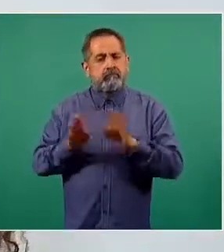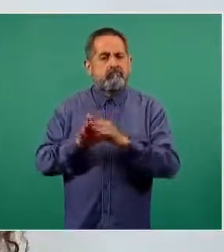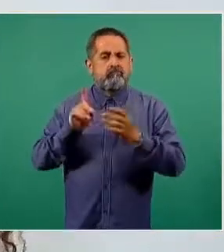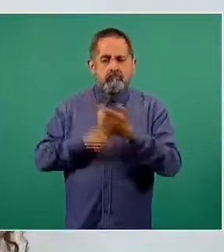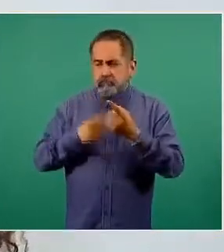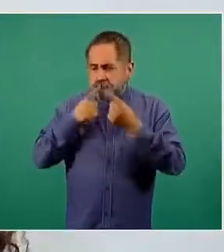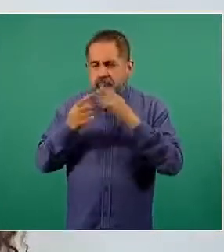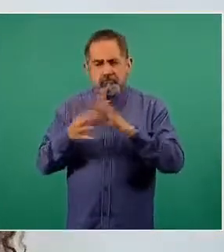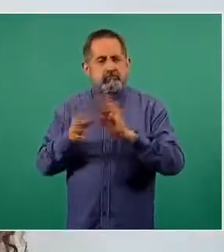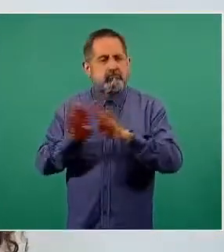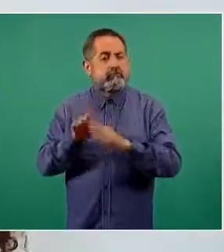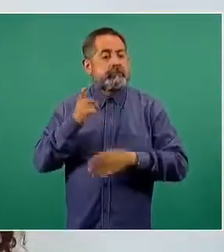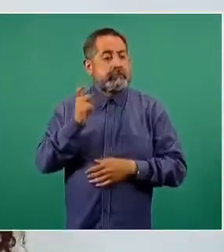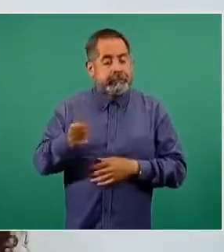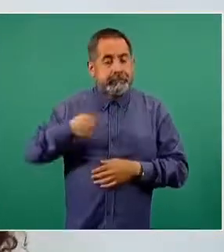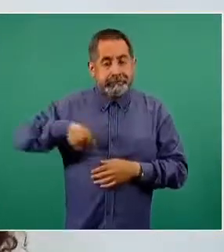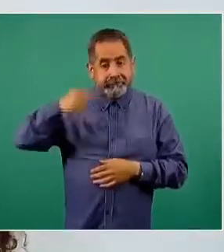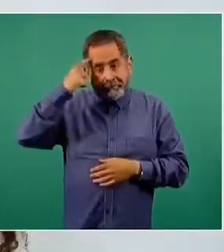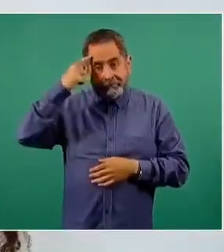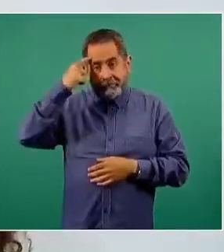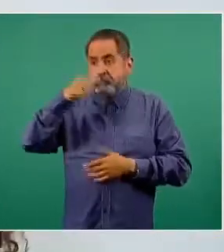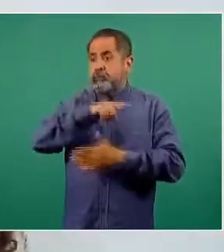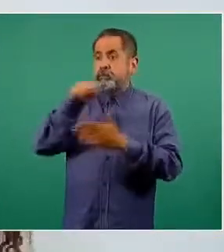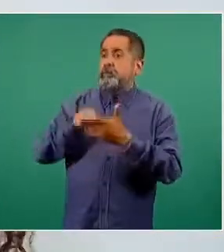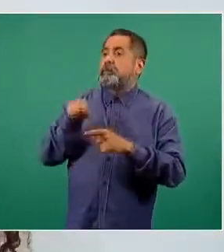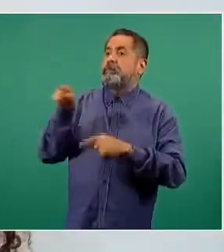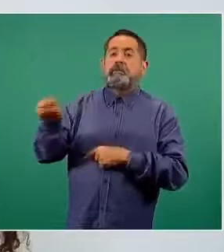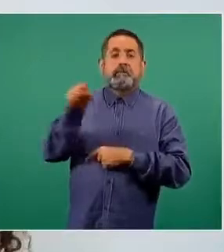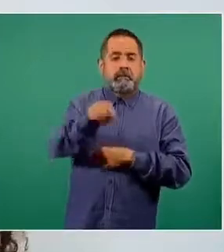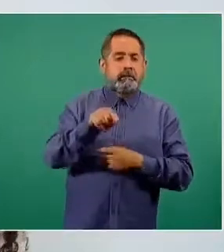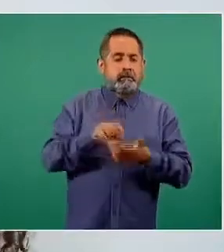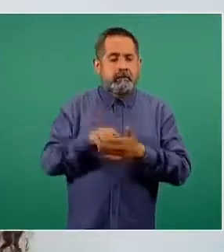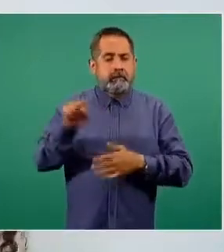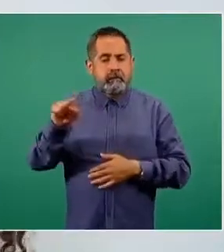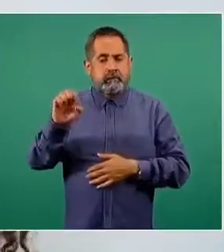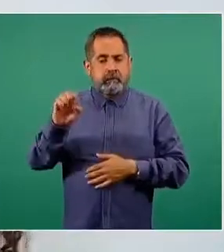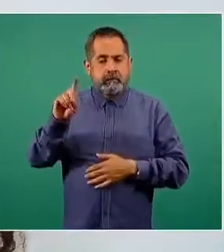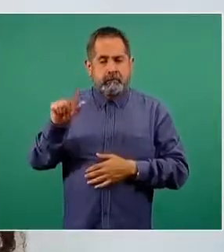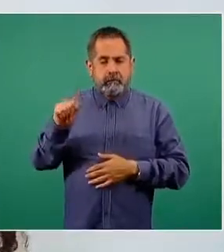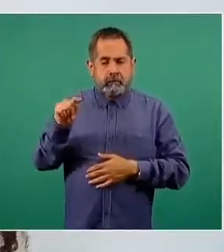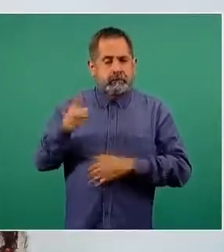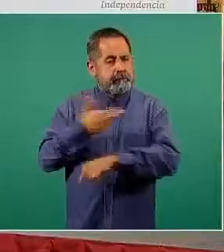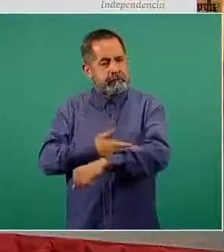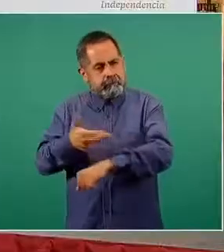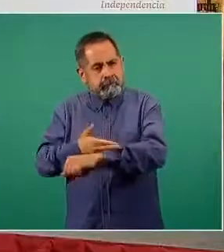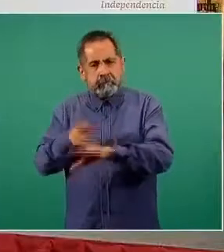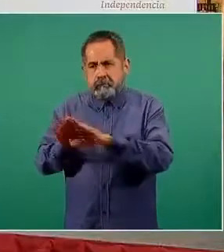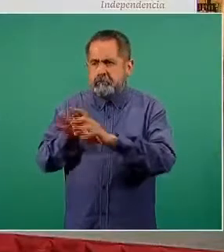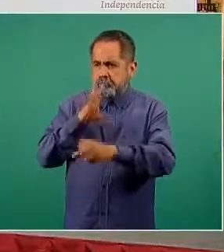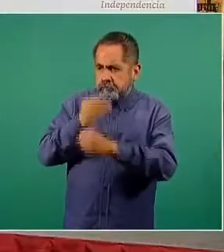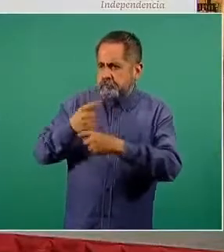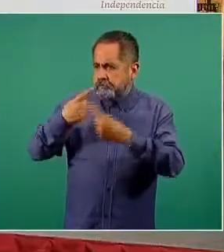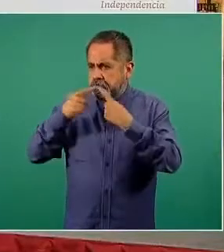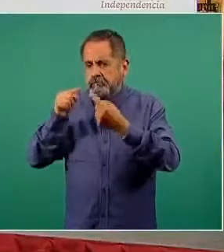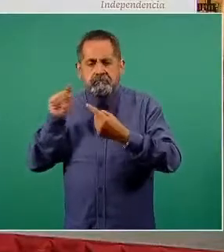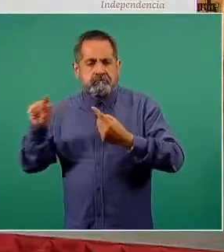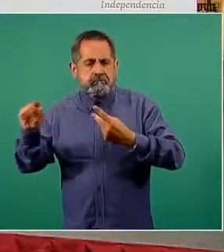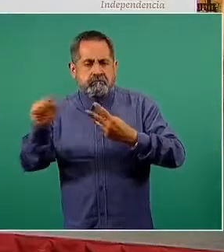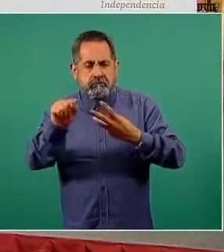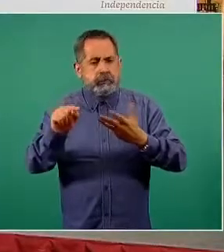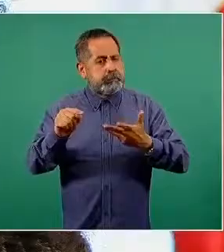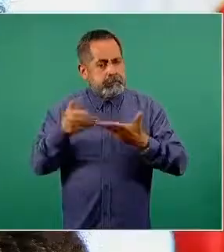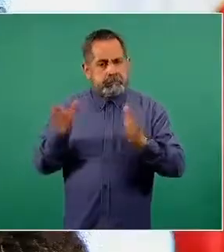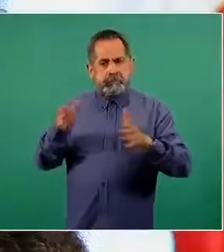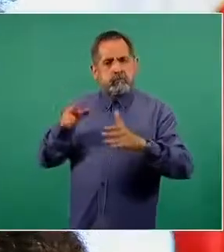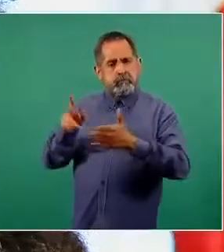acción comunitaria y la toma de todos estos espacios que la SEDATU ha ido reformulando, que ha ido replanteando y que ha